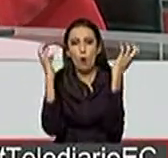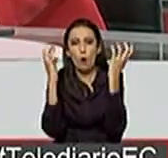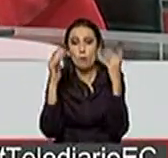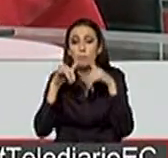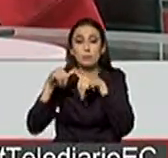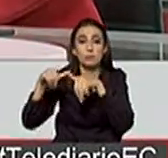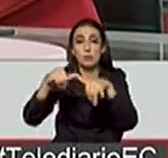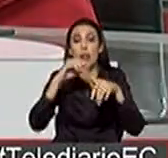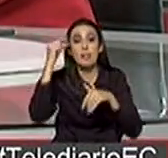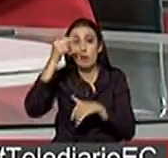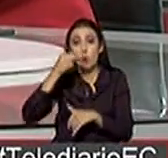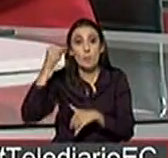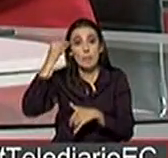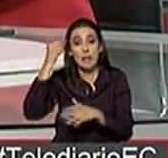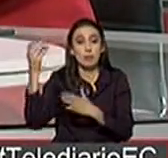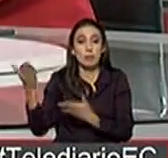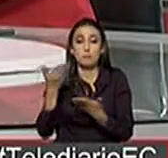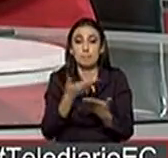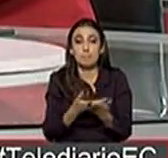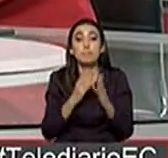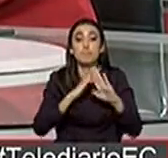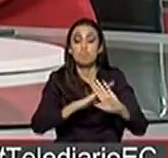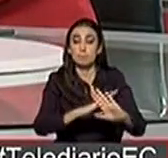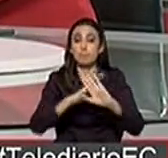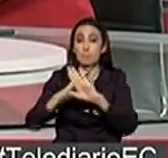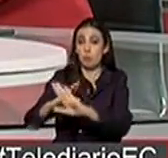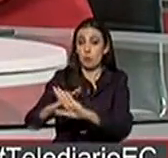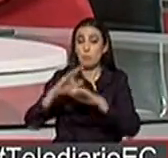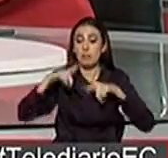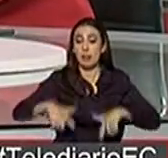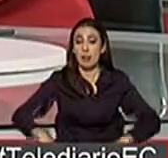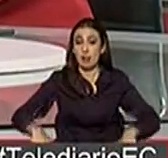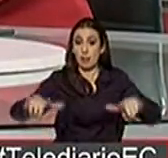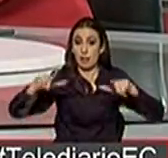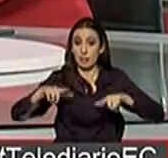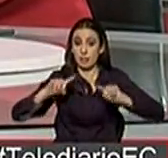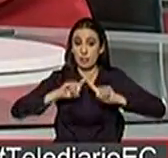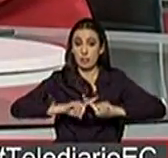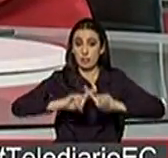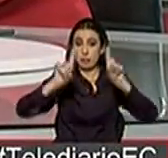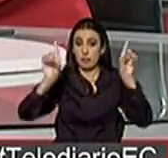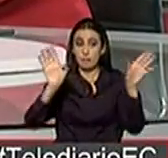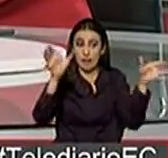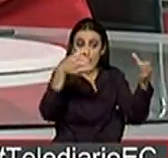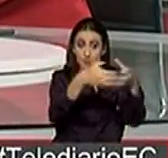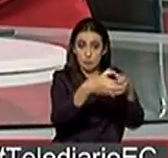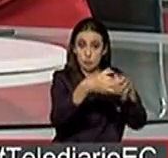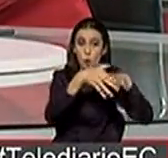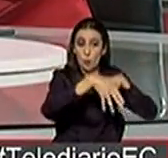durante estos días de protesta el primer mandatario lenín moreno diferencio las manifestaciones indígenas y de organizaciones sociales